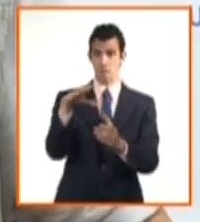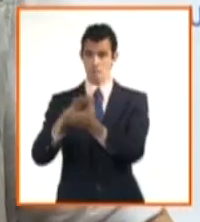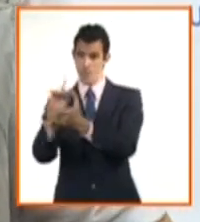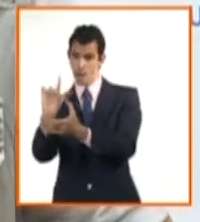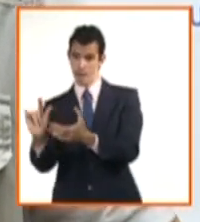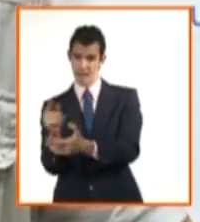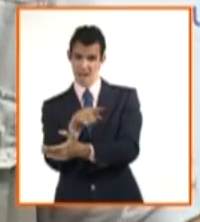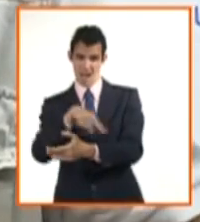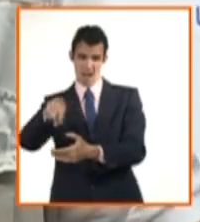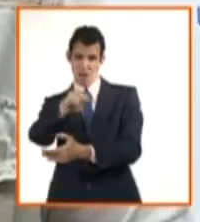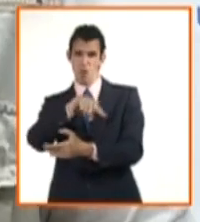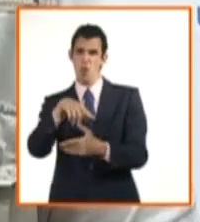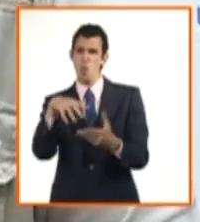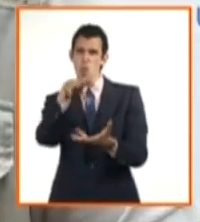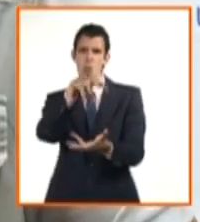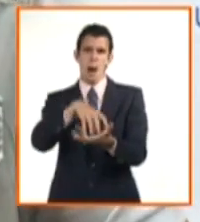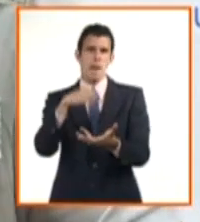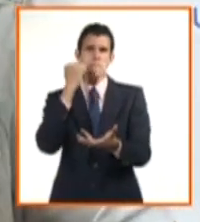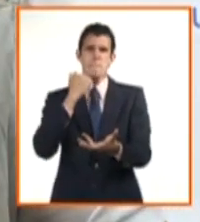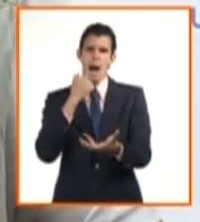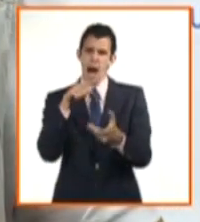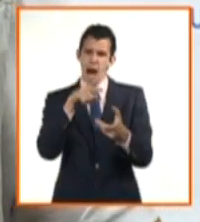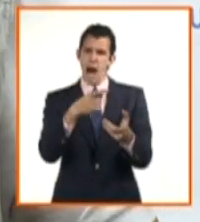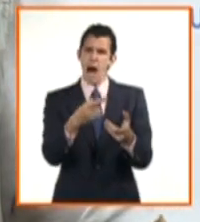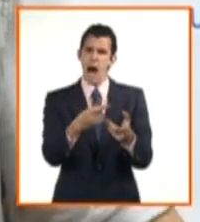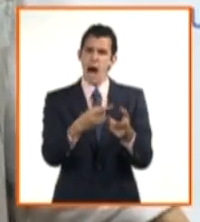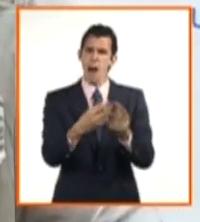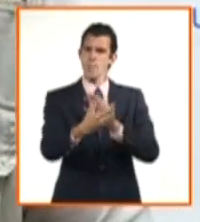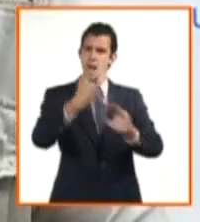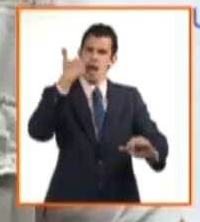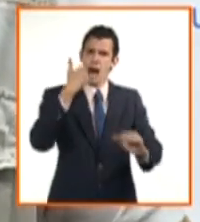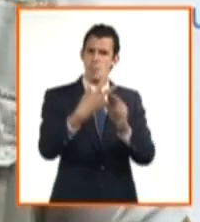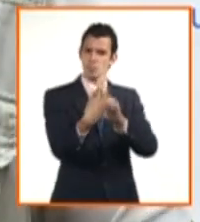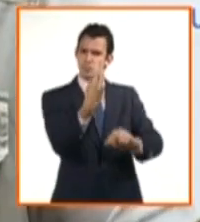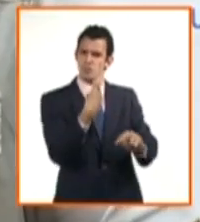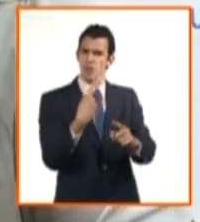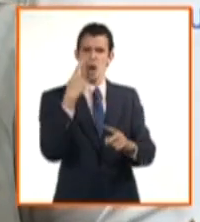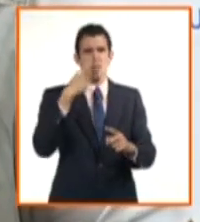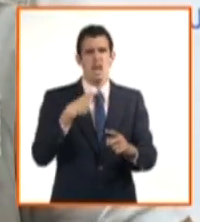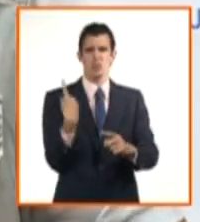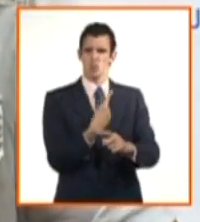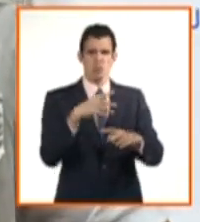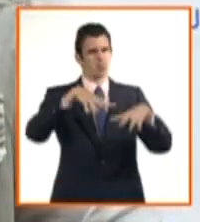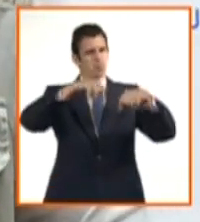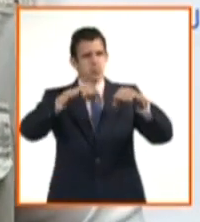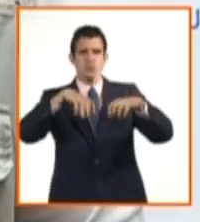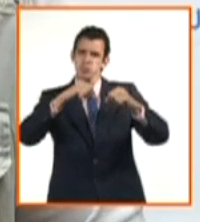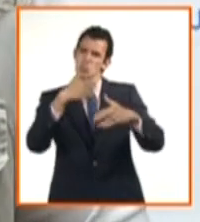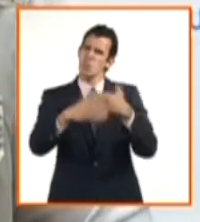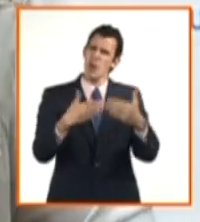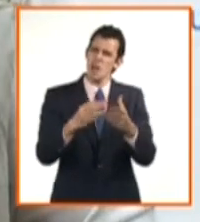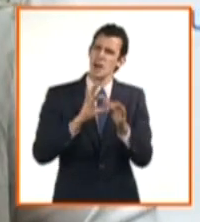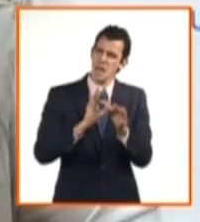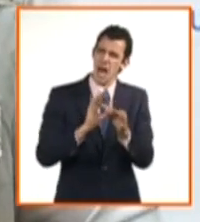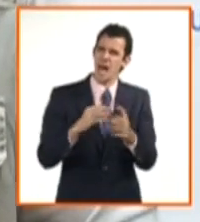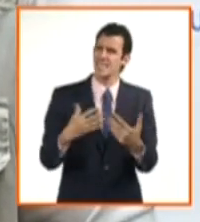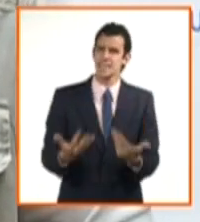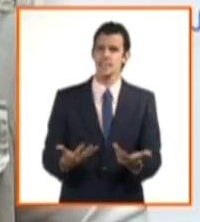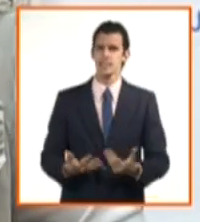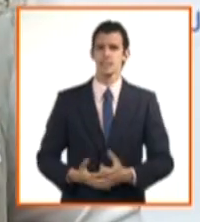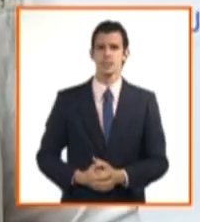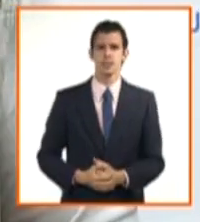mayor número de reportes han tenido de afectaciones en el servicio de electricidad fueron